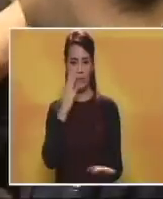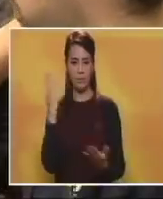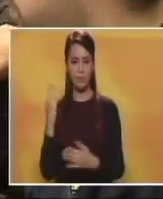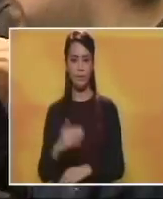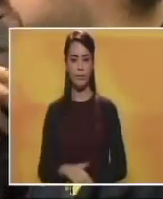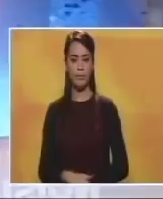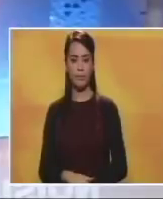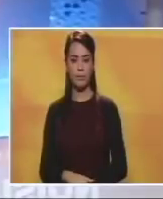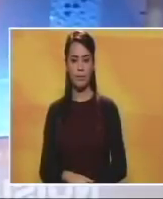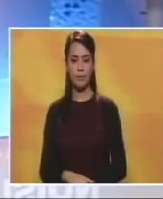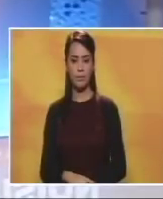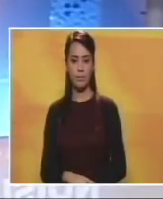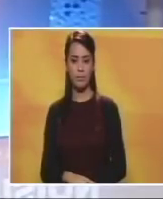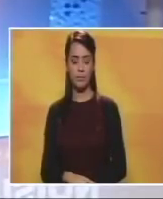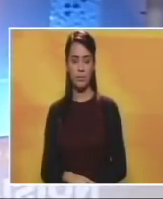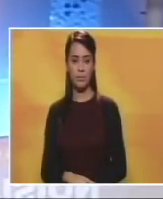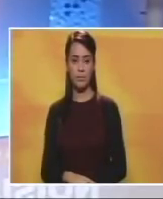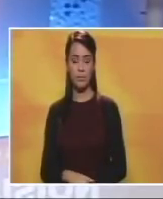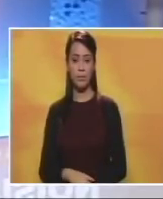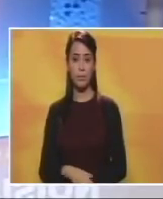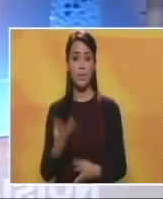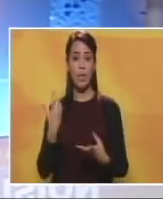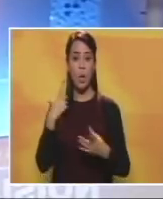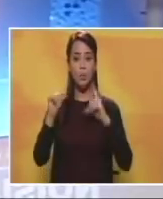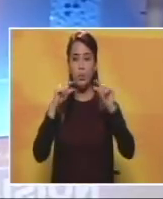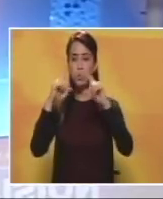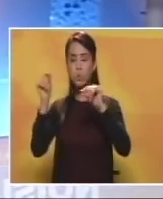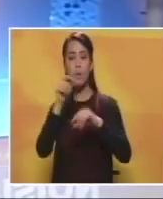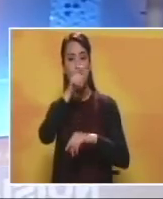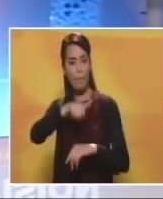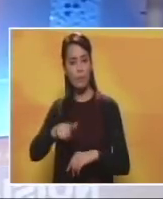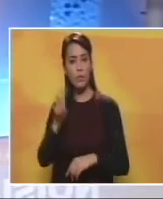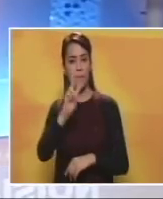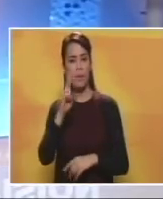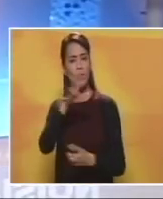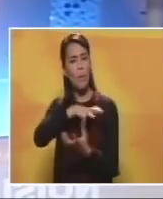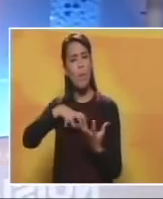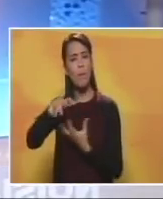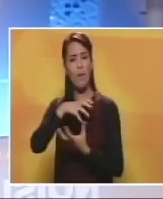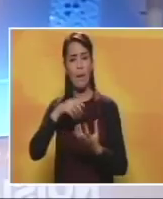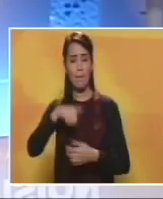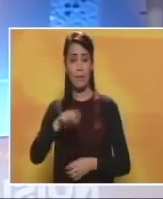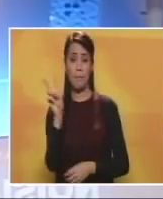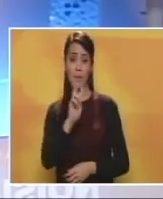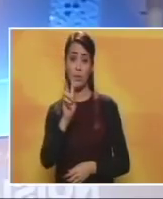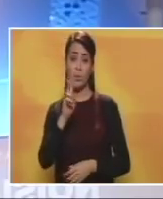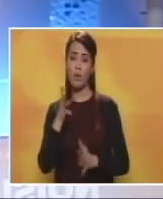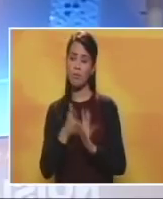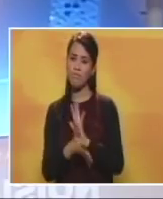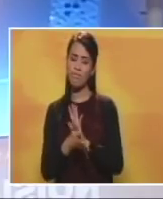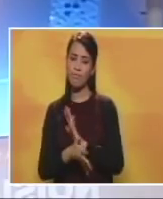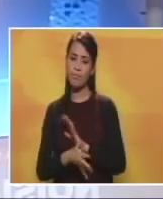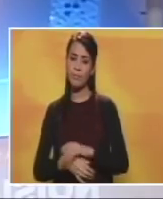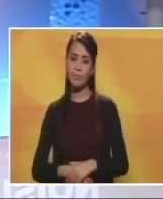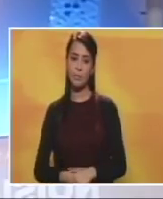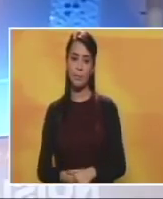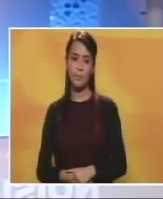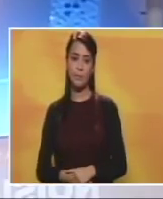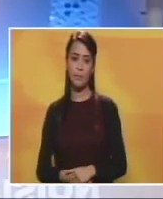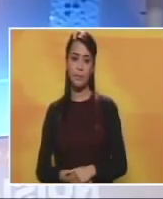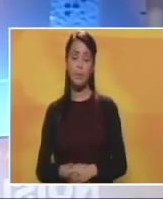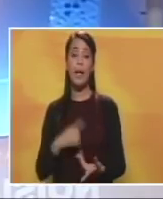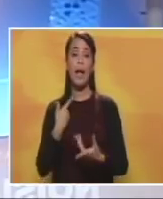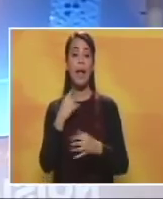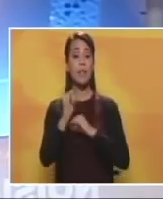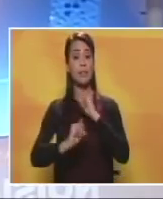Noticiero Venevisión. El éxodo de venezolanos tras la crisis por la que atraviesa el país estaría dando paso a redes